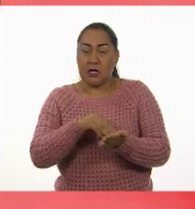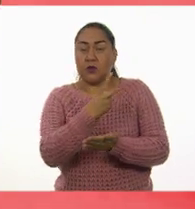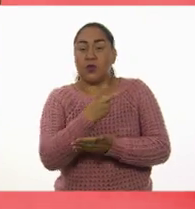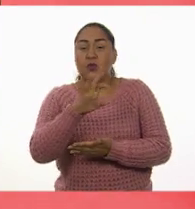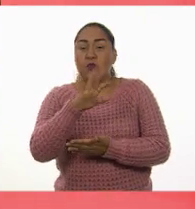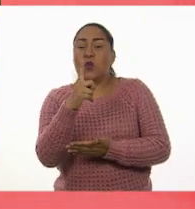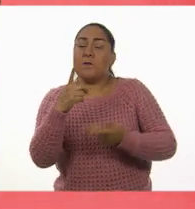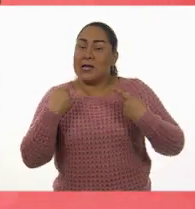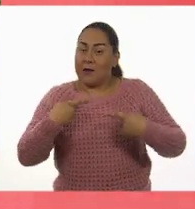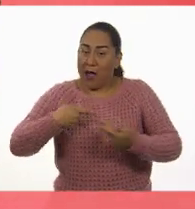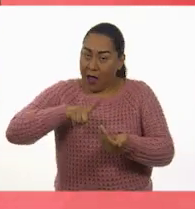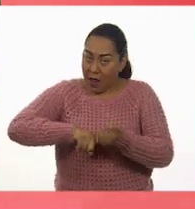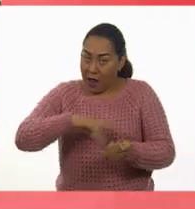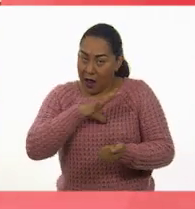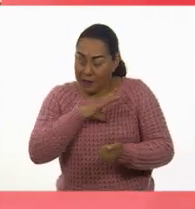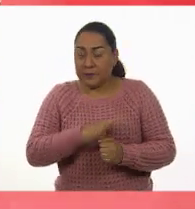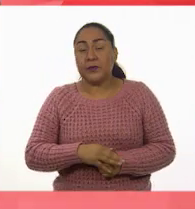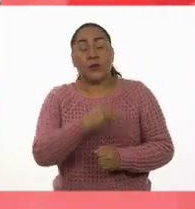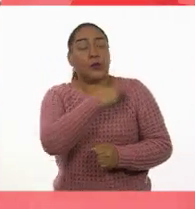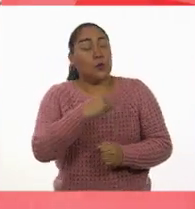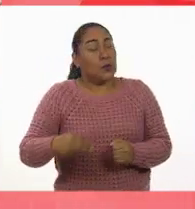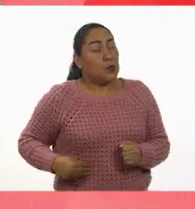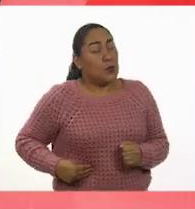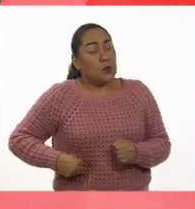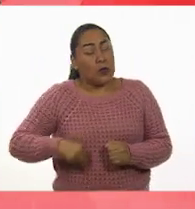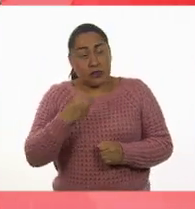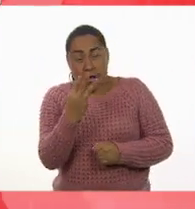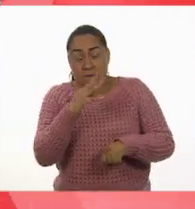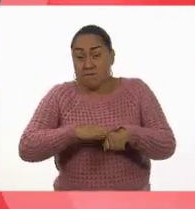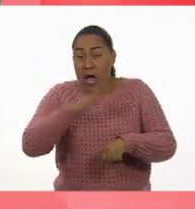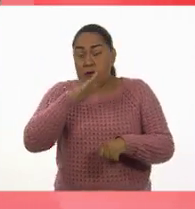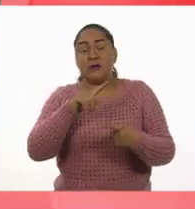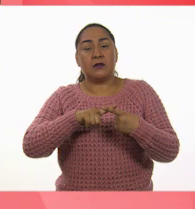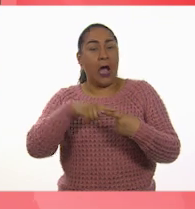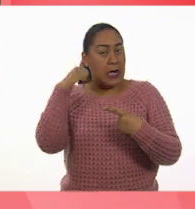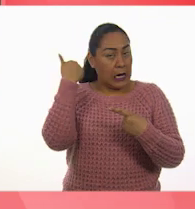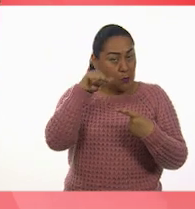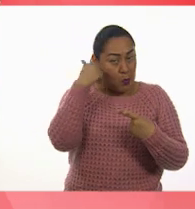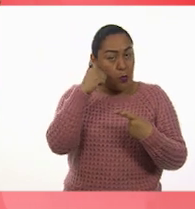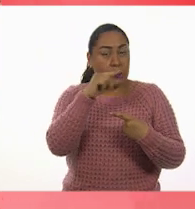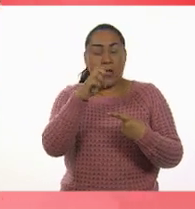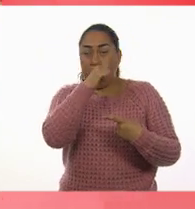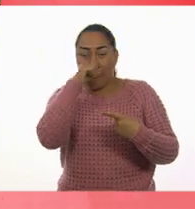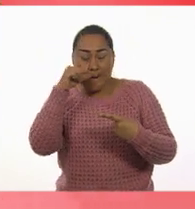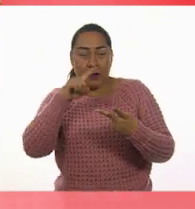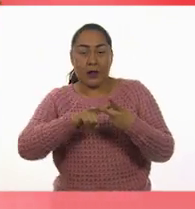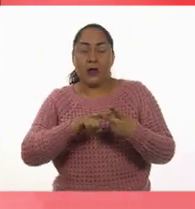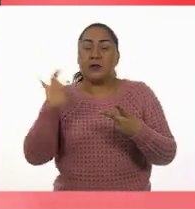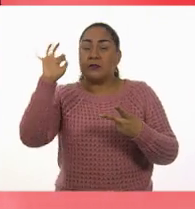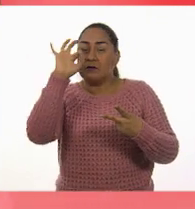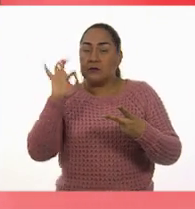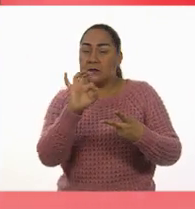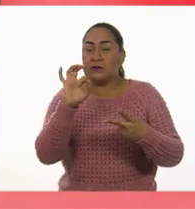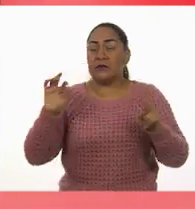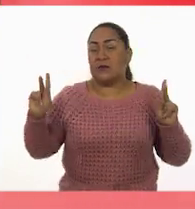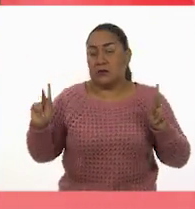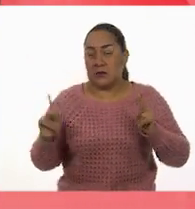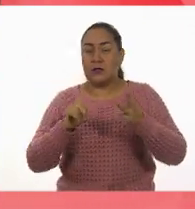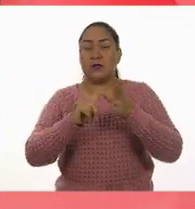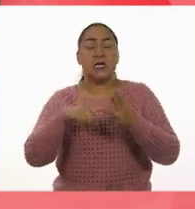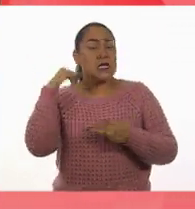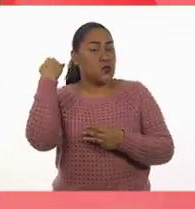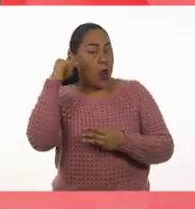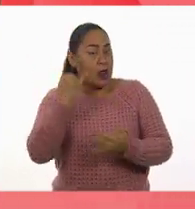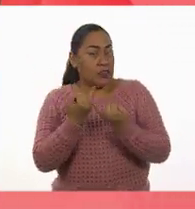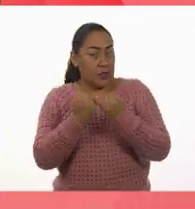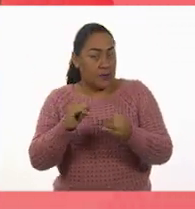3.533.251 personas. Los tres municipios más poblados son Acapulco de Juárez, Chilpancingo de los Bravo e Iguala de la